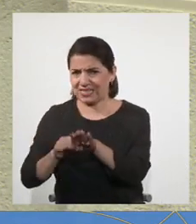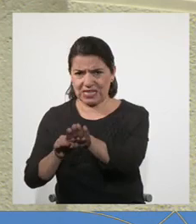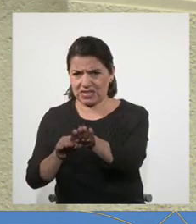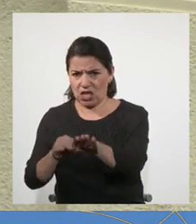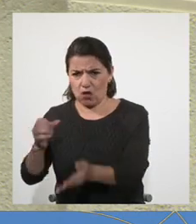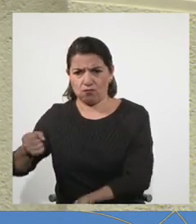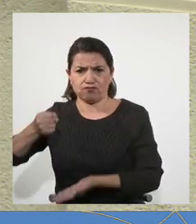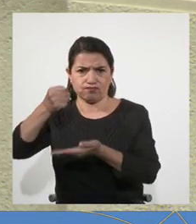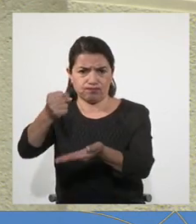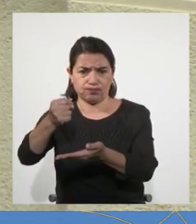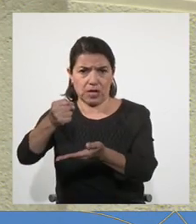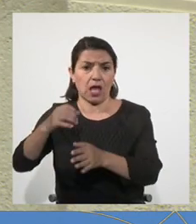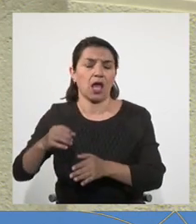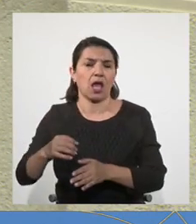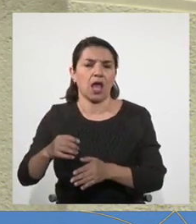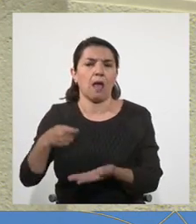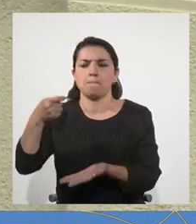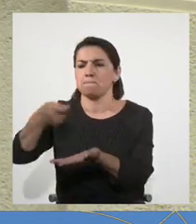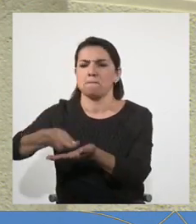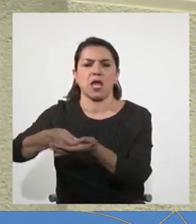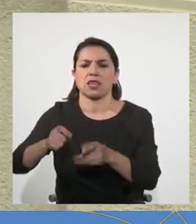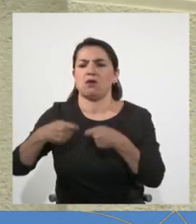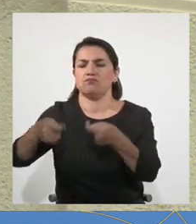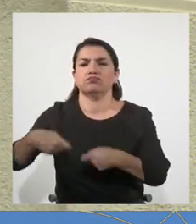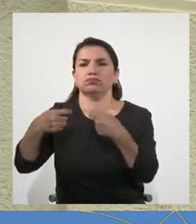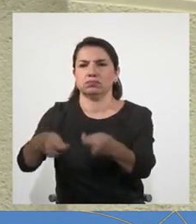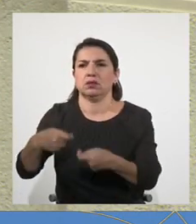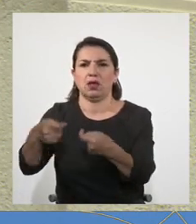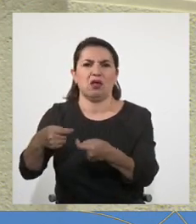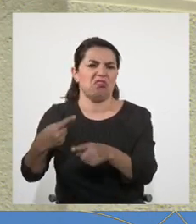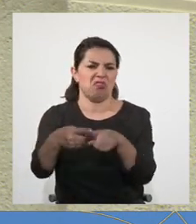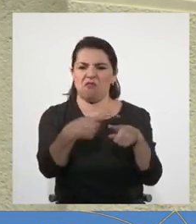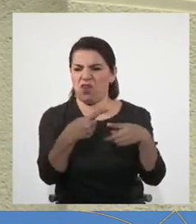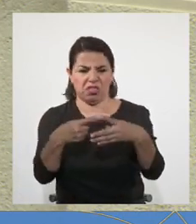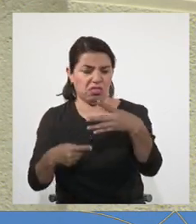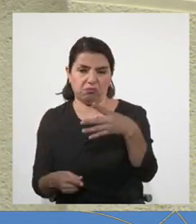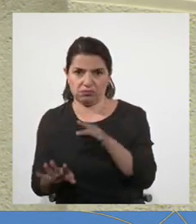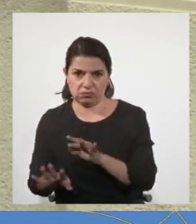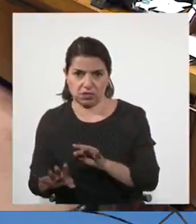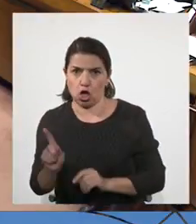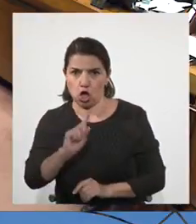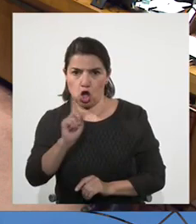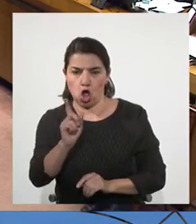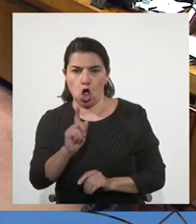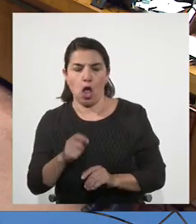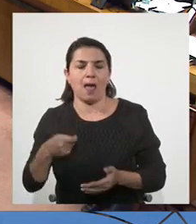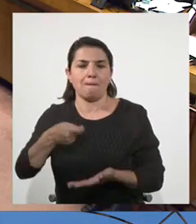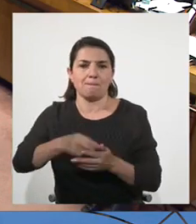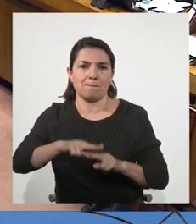cosa menos en transporte público, es abusivo con las regiones.